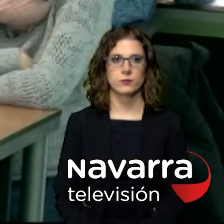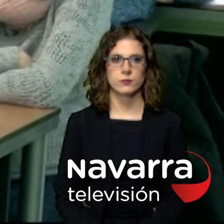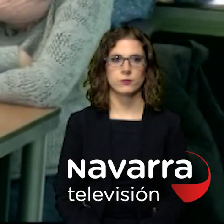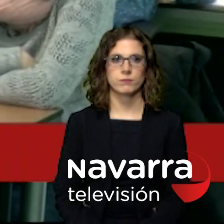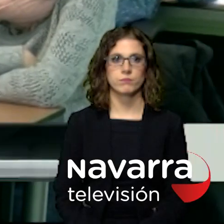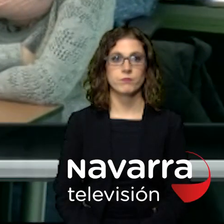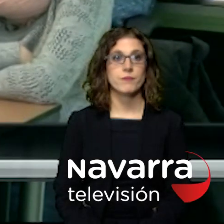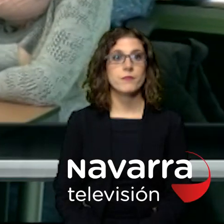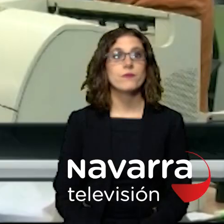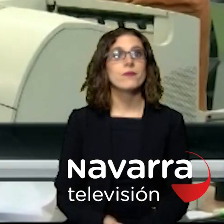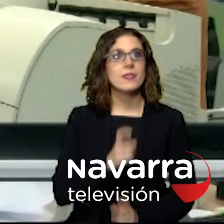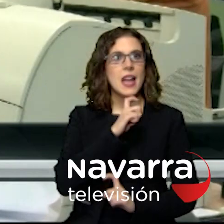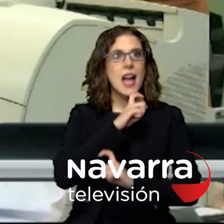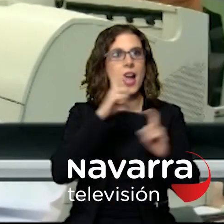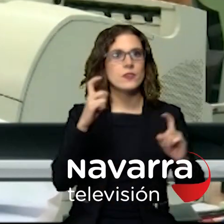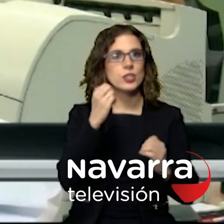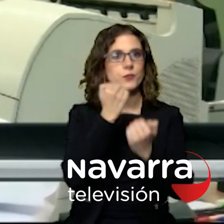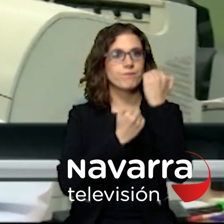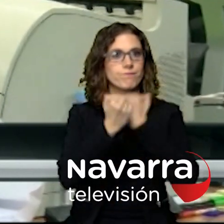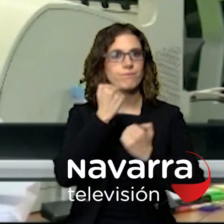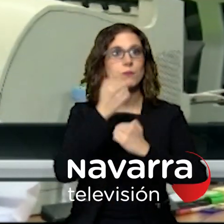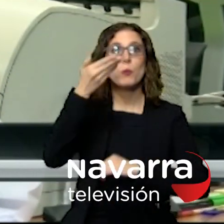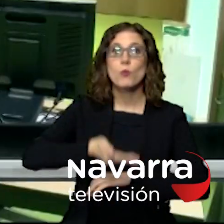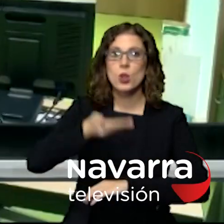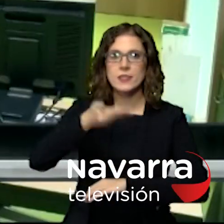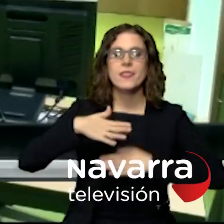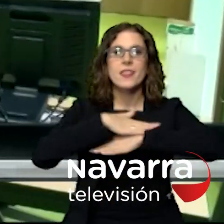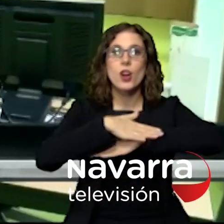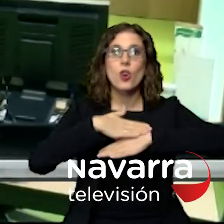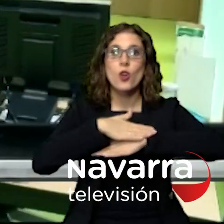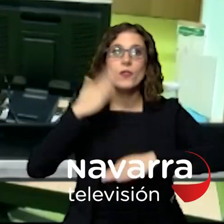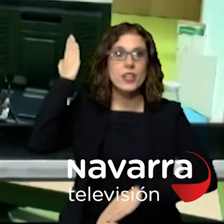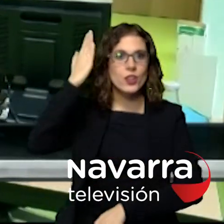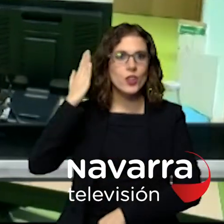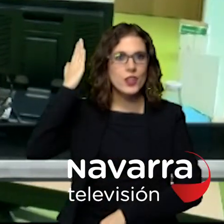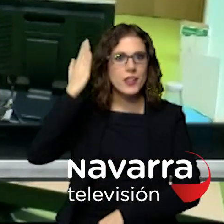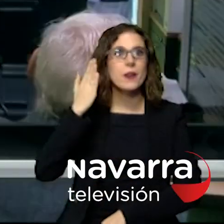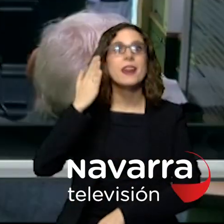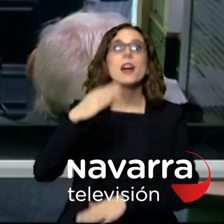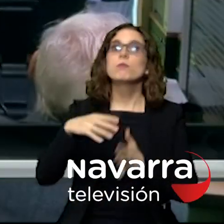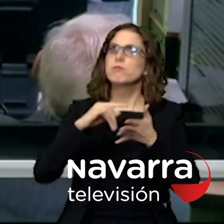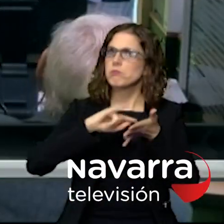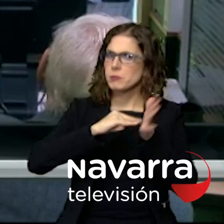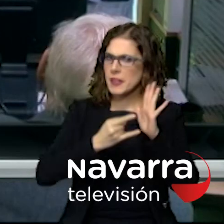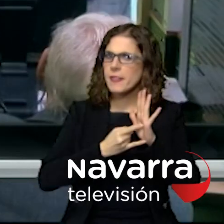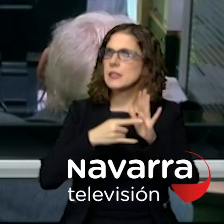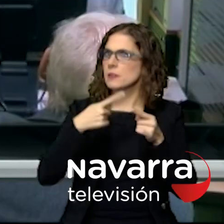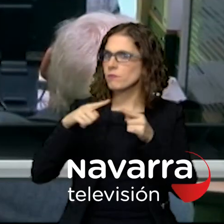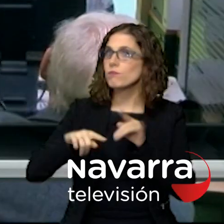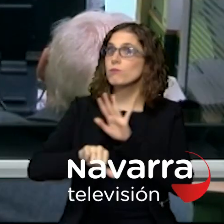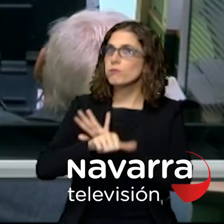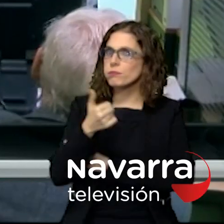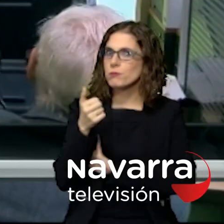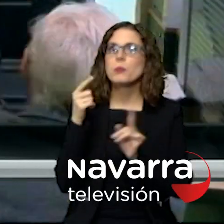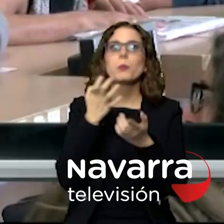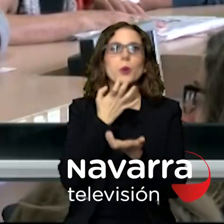El gobierno de Navarra aprueba un paquete de medidas que incluyen la deflactación de